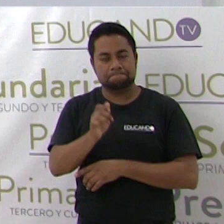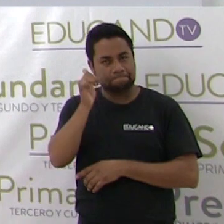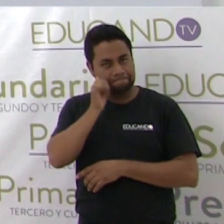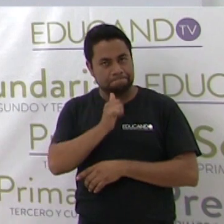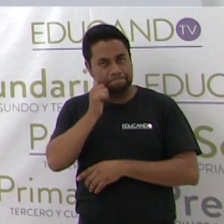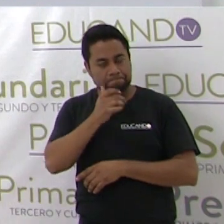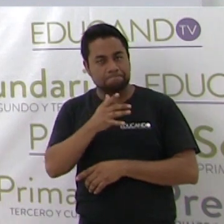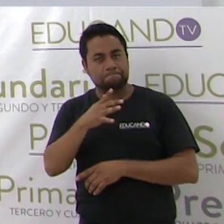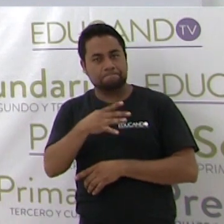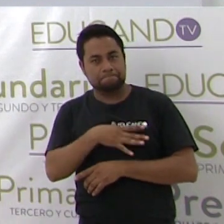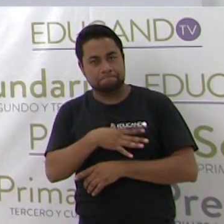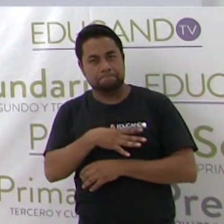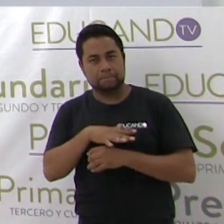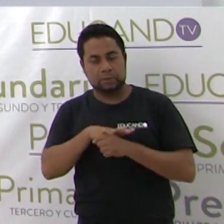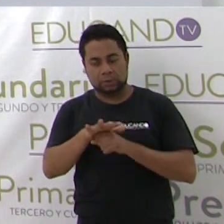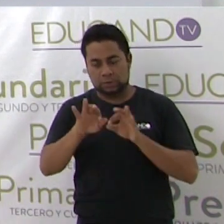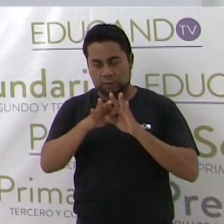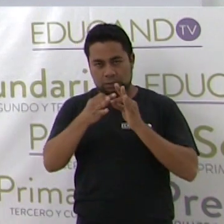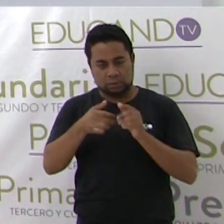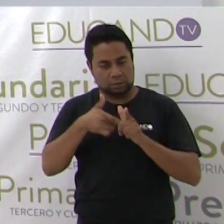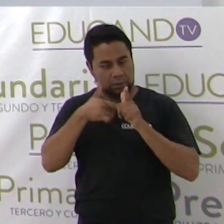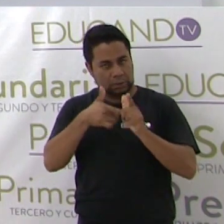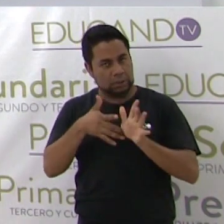sus formas,